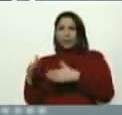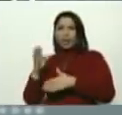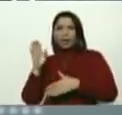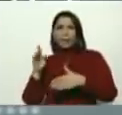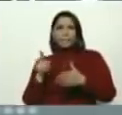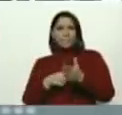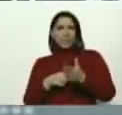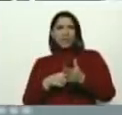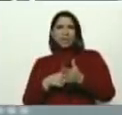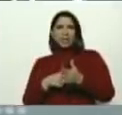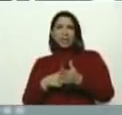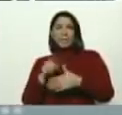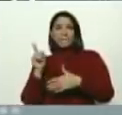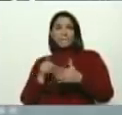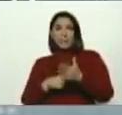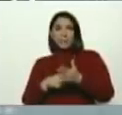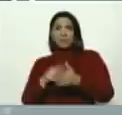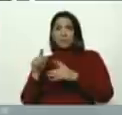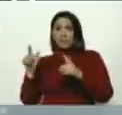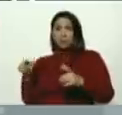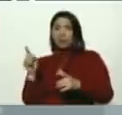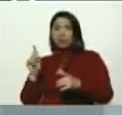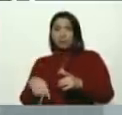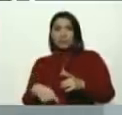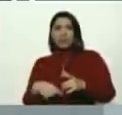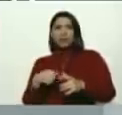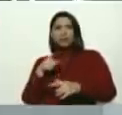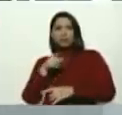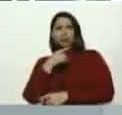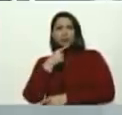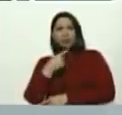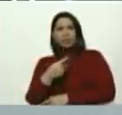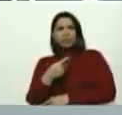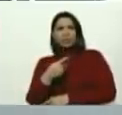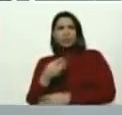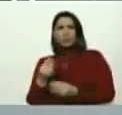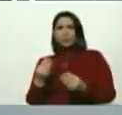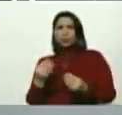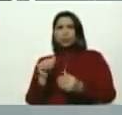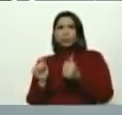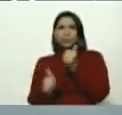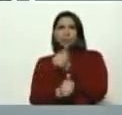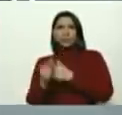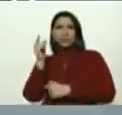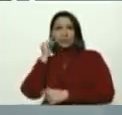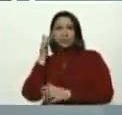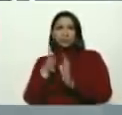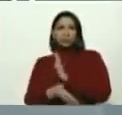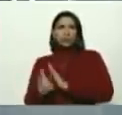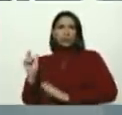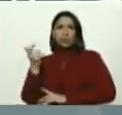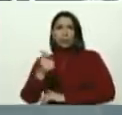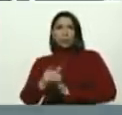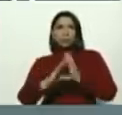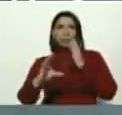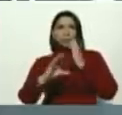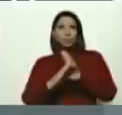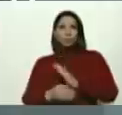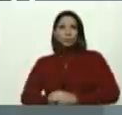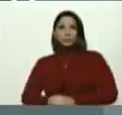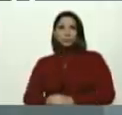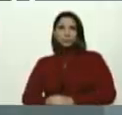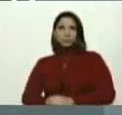hicieron el estudio, 1000 casos. También hay un caso que tú refieres mucho, vicepresidenta, del transporte público.